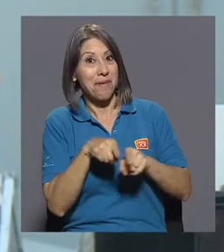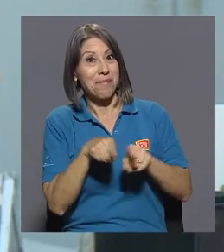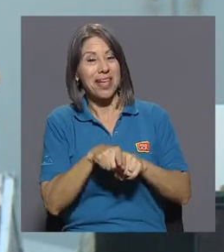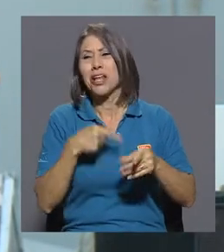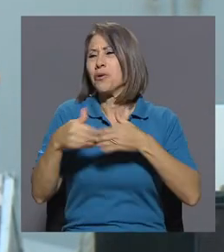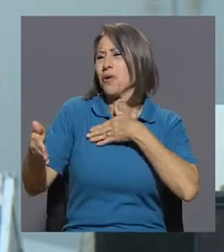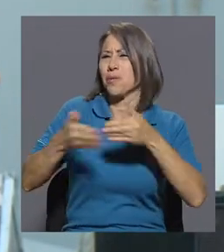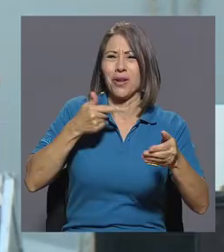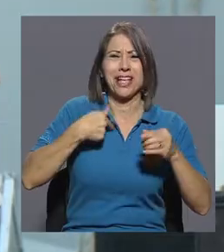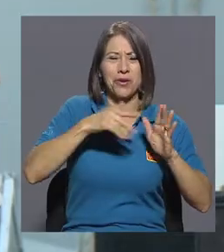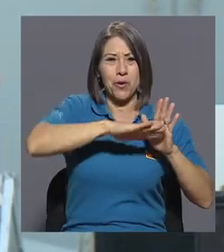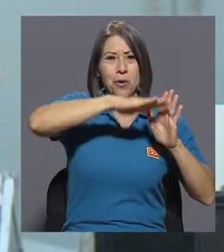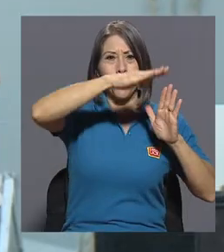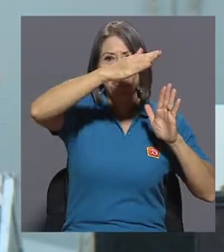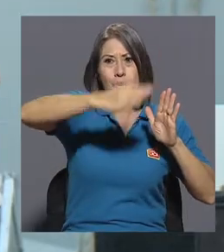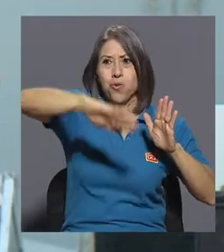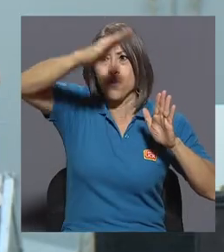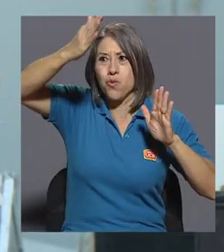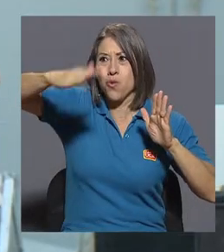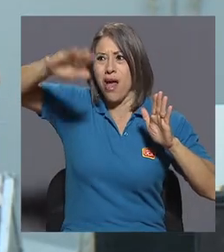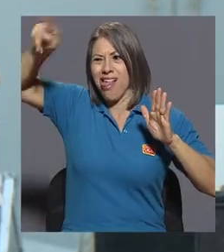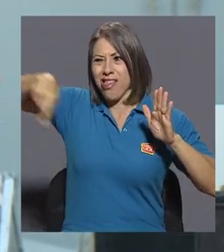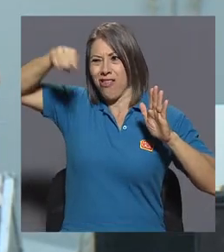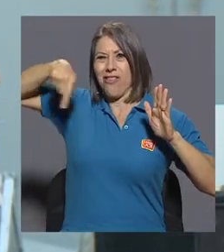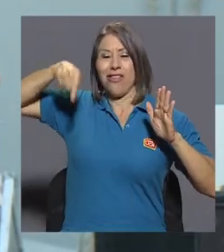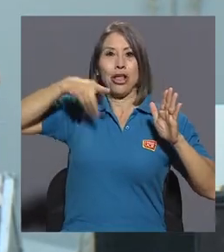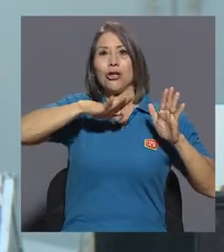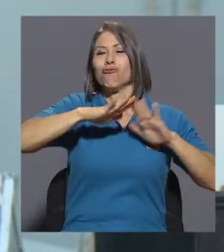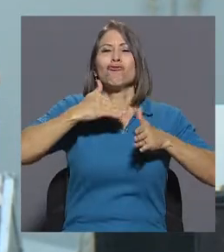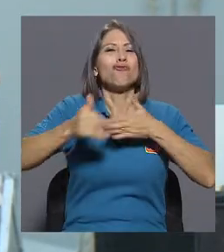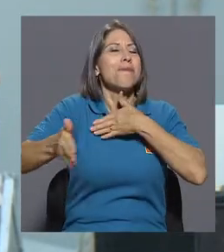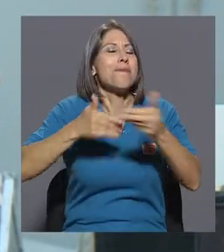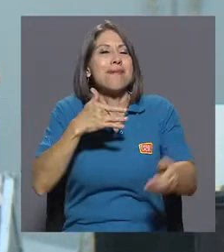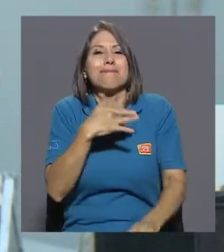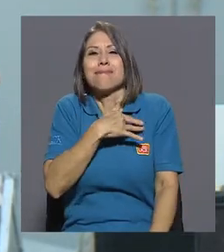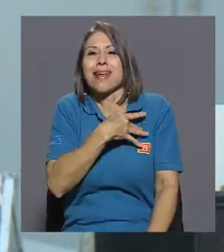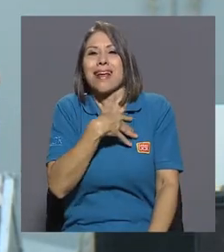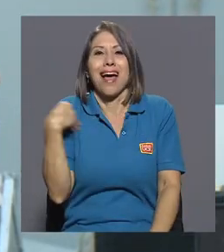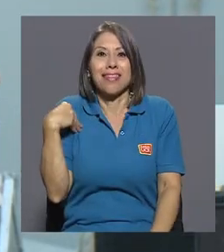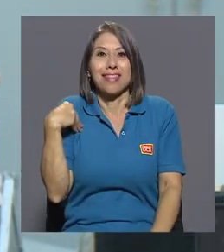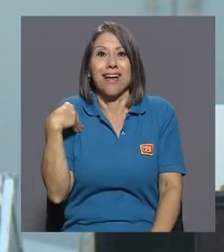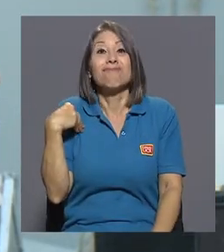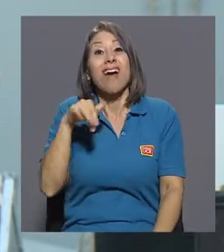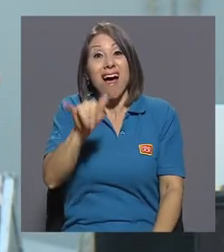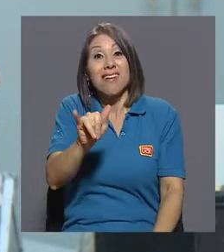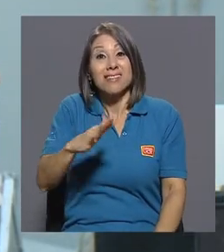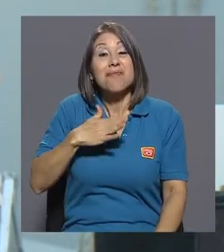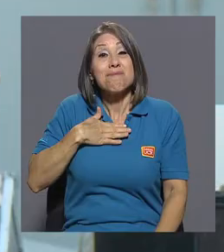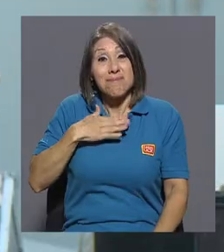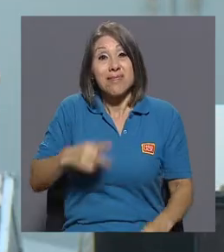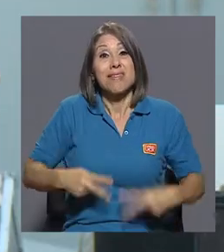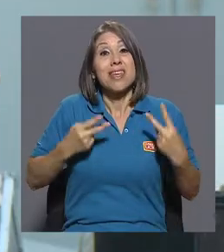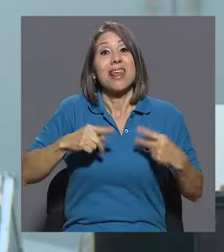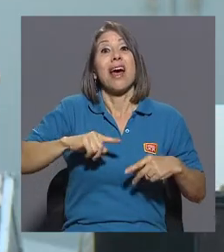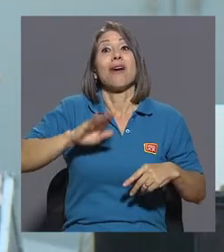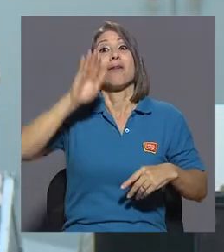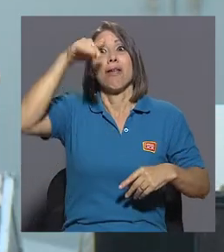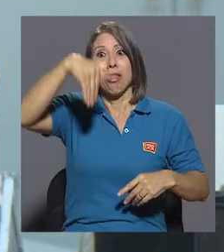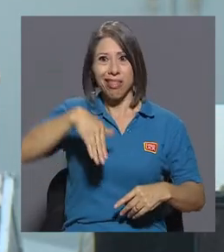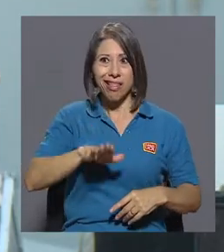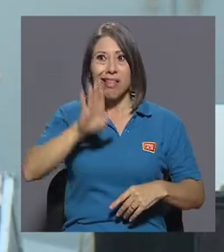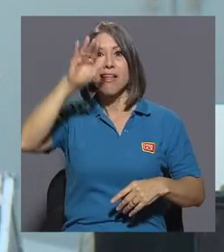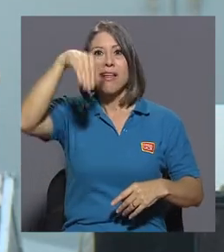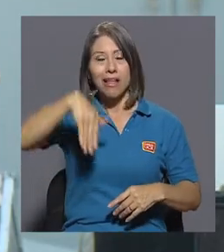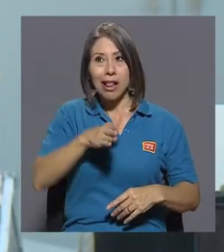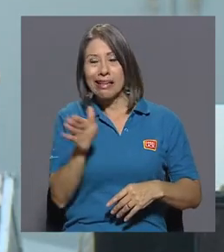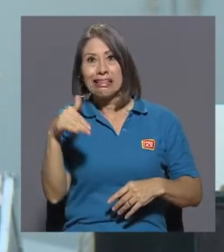encanta. Entonces, es un poco irónico porque mi vida ha sido una montaña rusa. Altos, bajos, curvas, de todo, pero